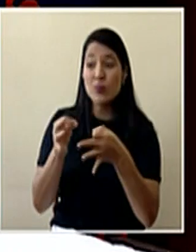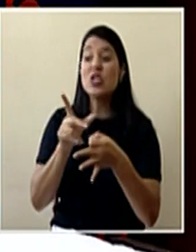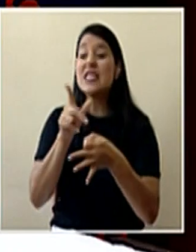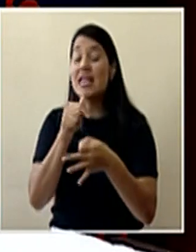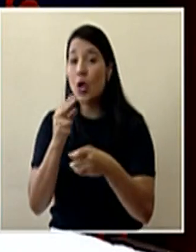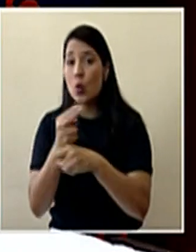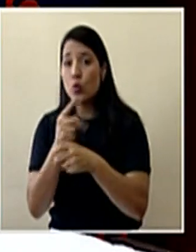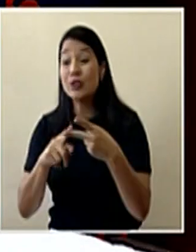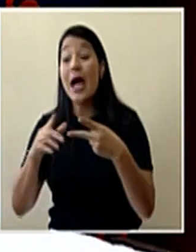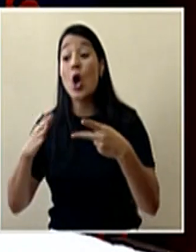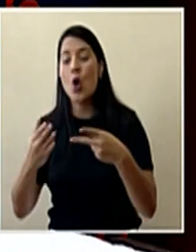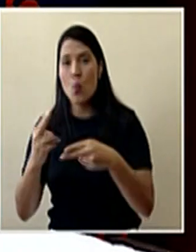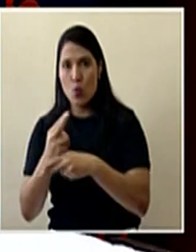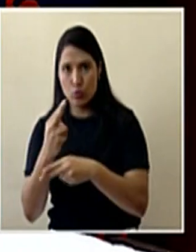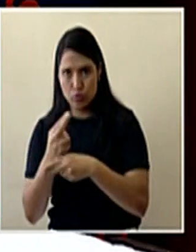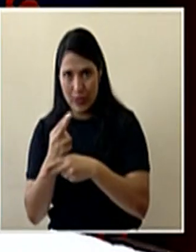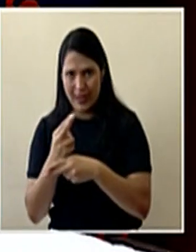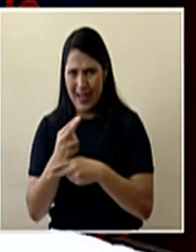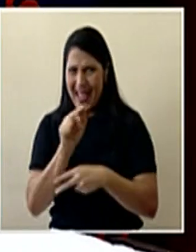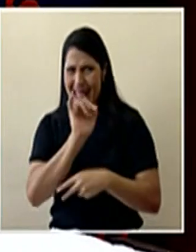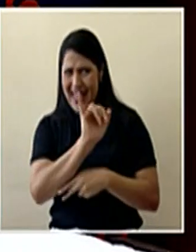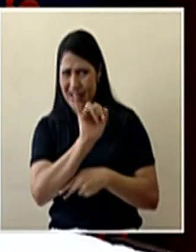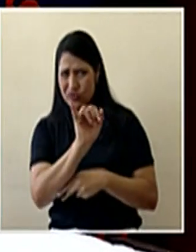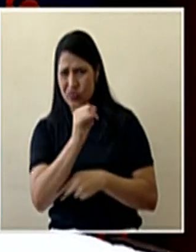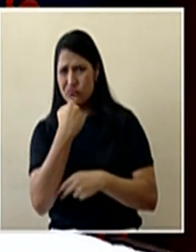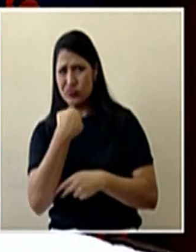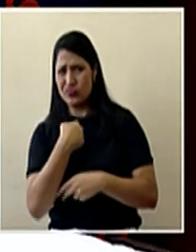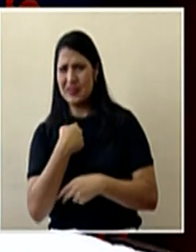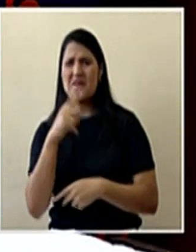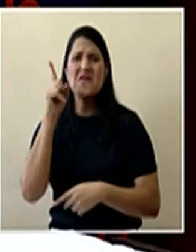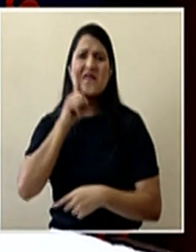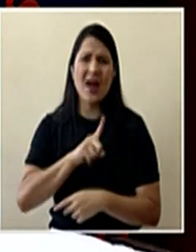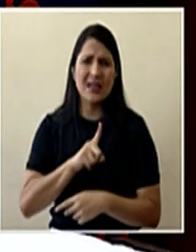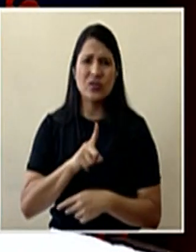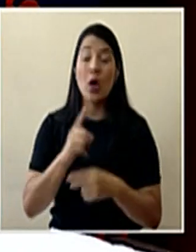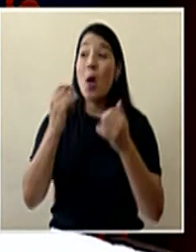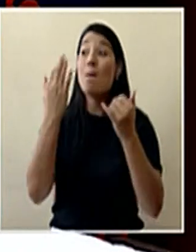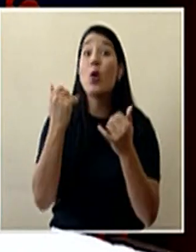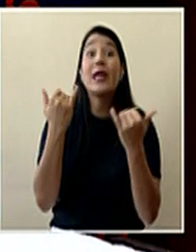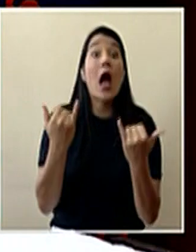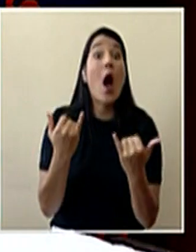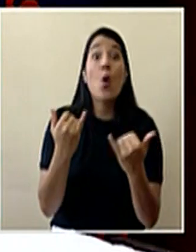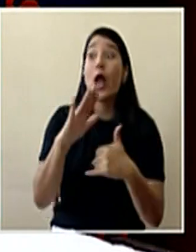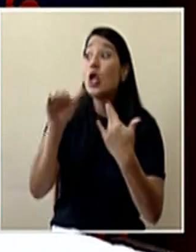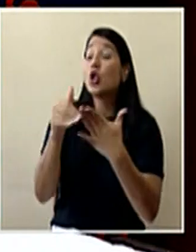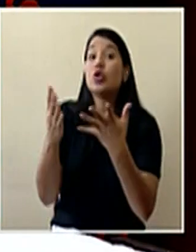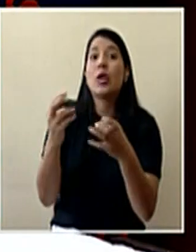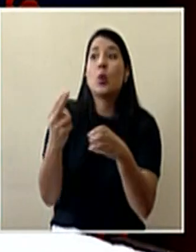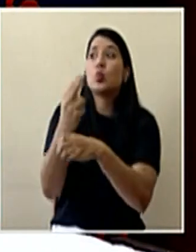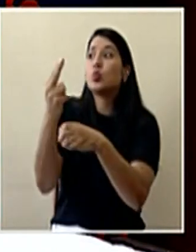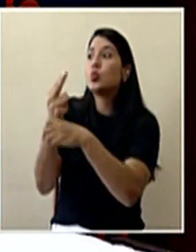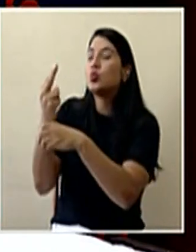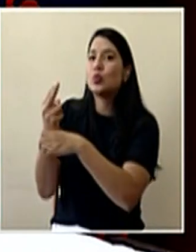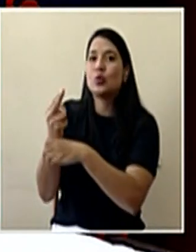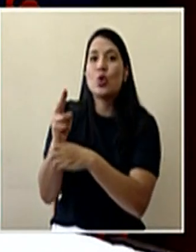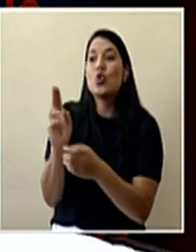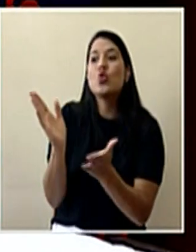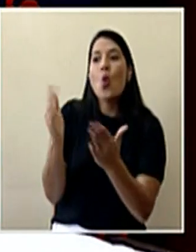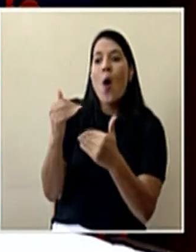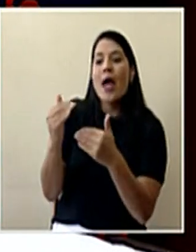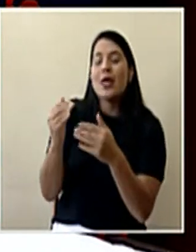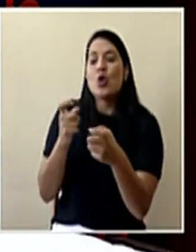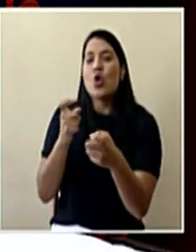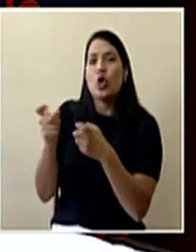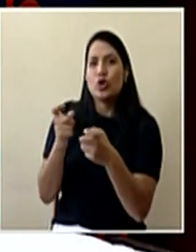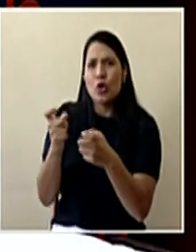Esa aseveración es completamente falsa. Lo que se está haciendo es un uso racional de los insumos, porque podría ser que en algún momento nos